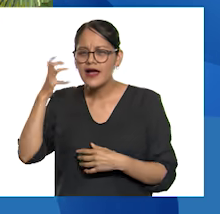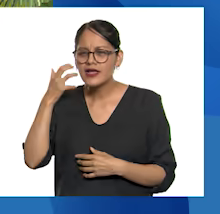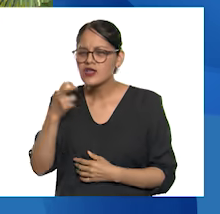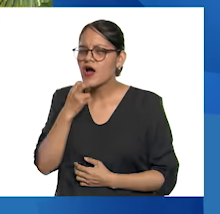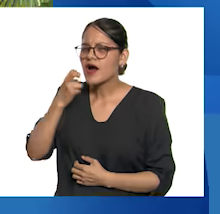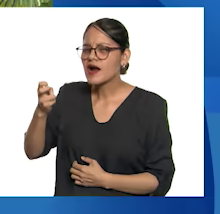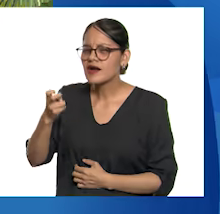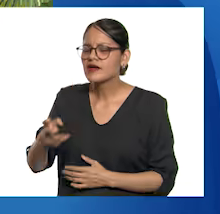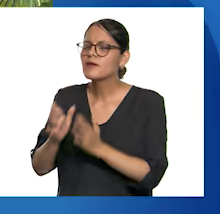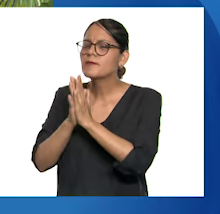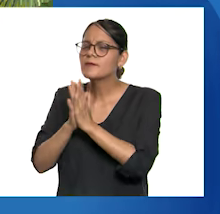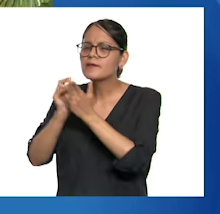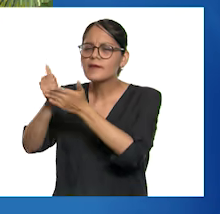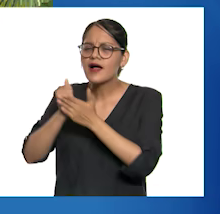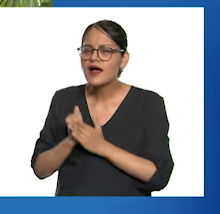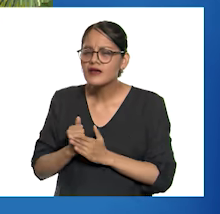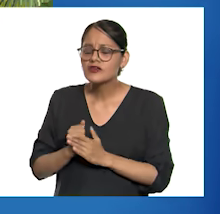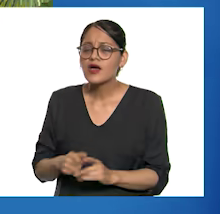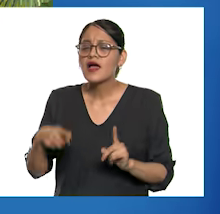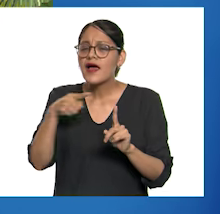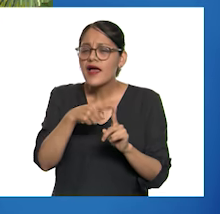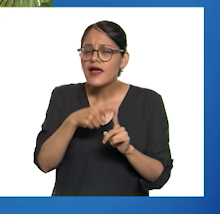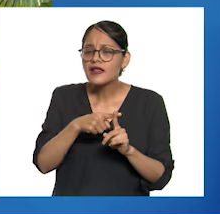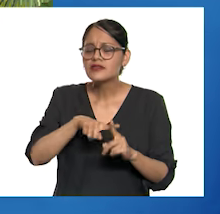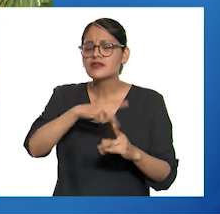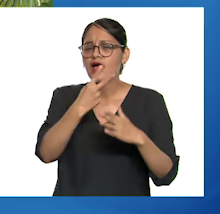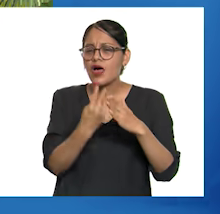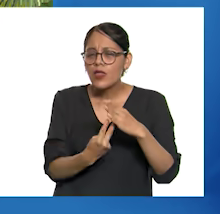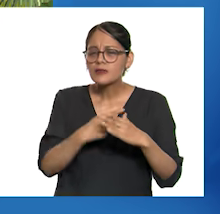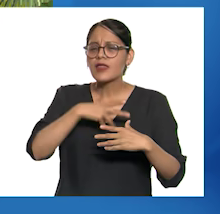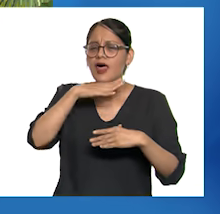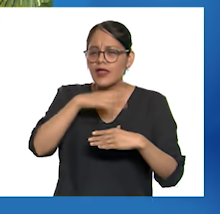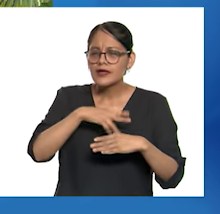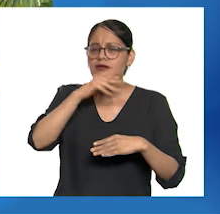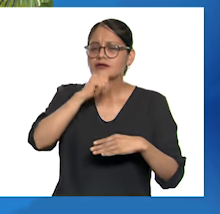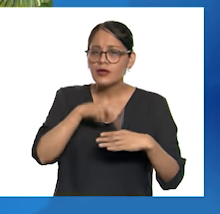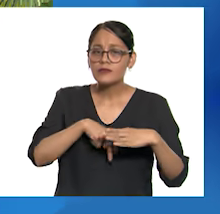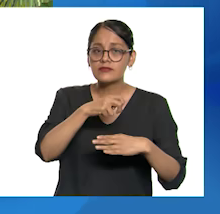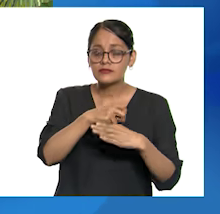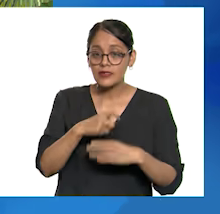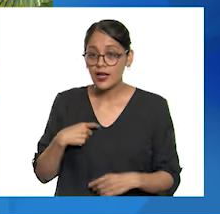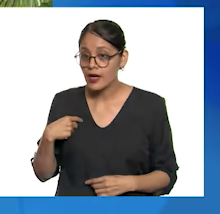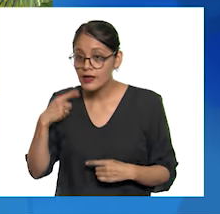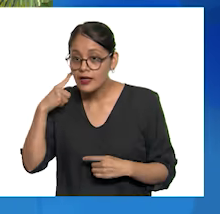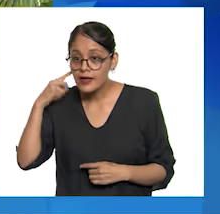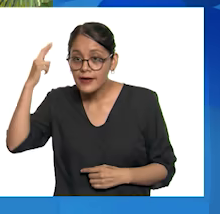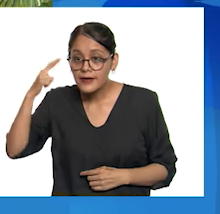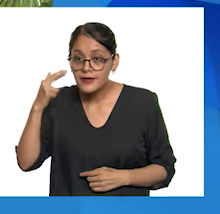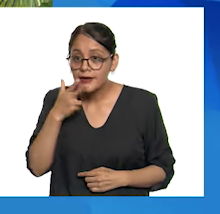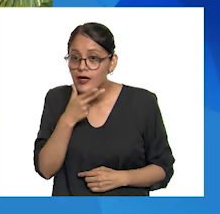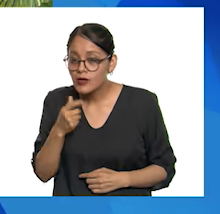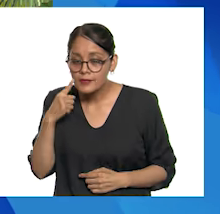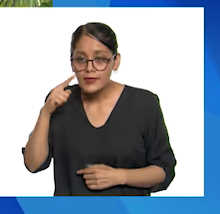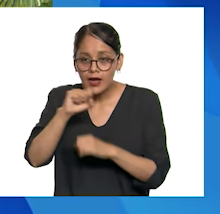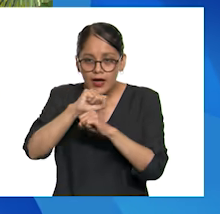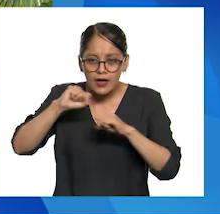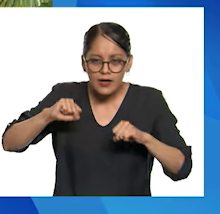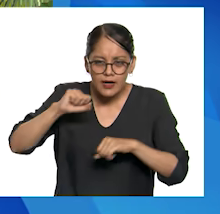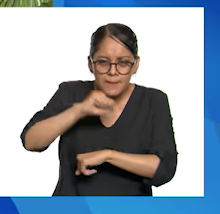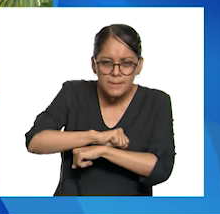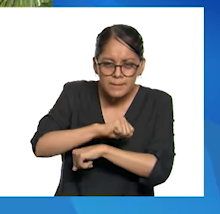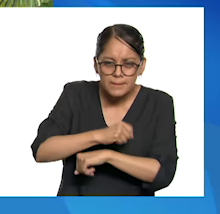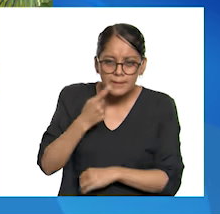¡Socorro! ¡El señor marqués de Carabás se está ahogando! A este grito el rey asomó la cabeza por la